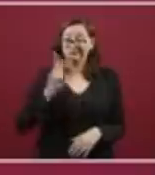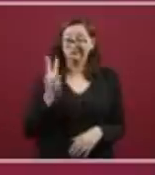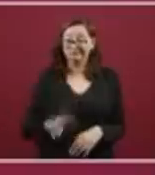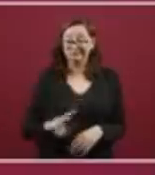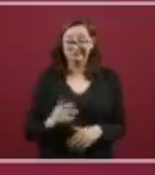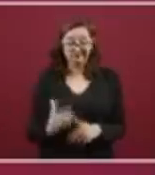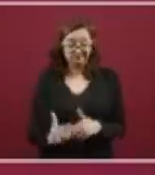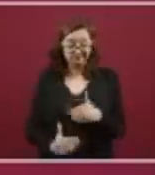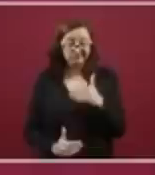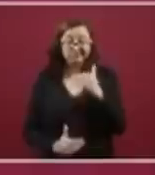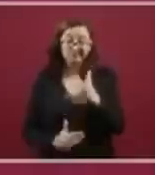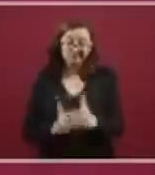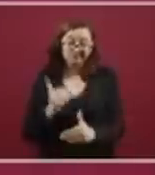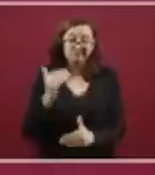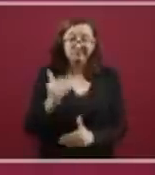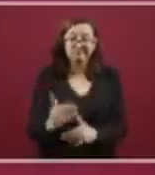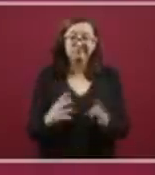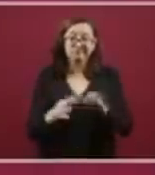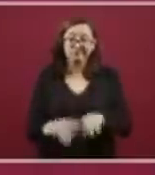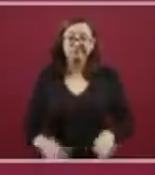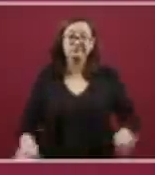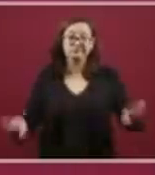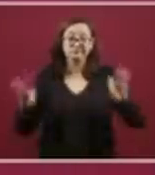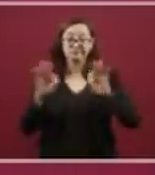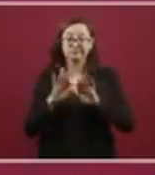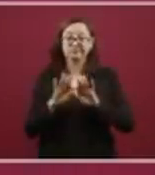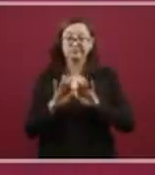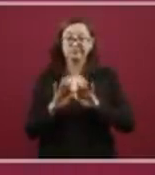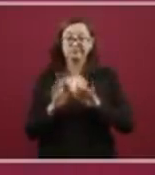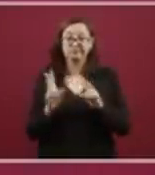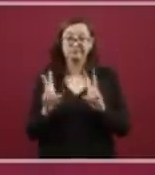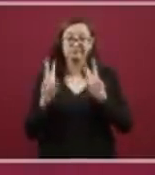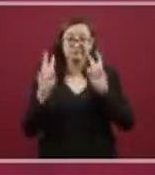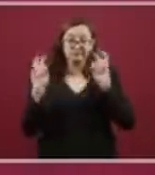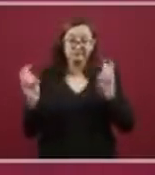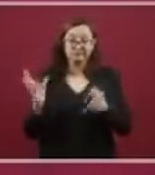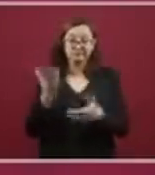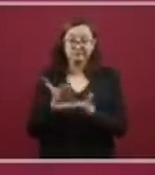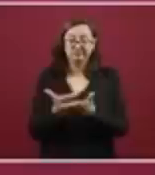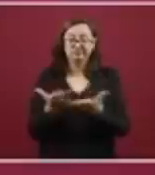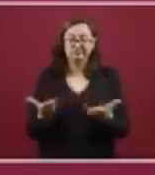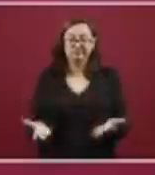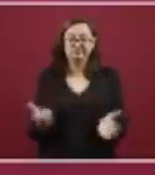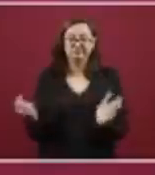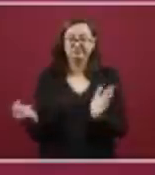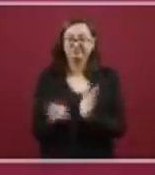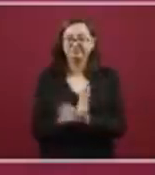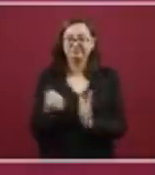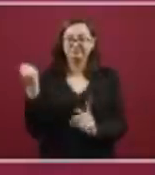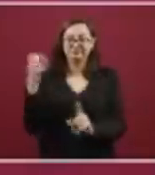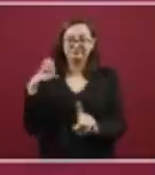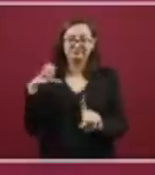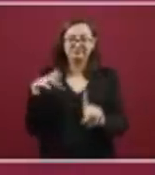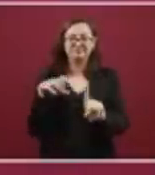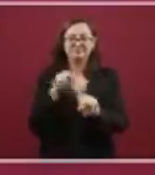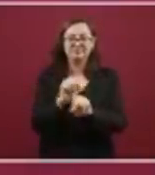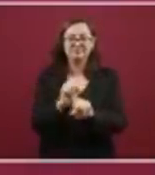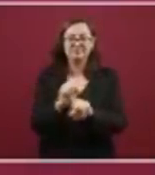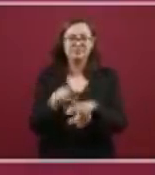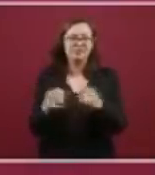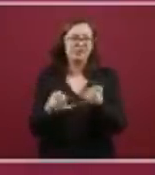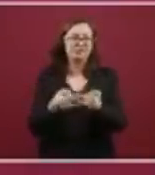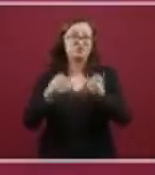importante lo que estamos ahora logrando, consiguiendo. Es